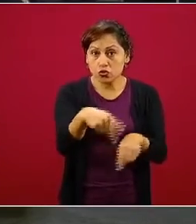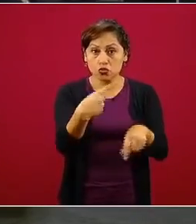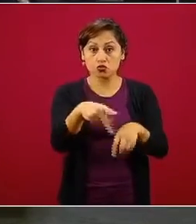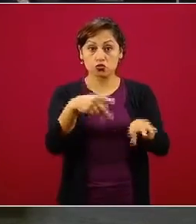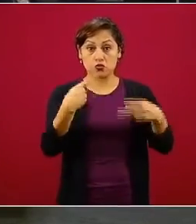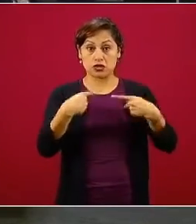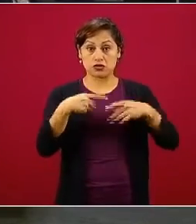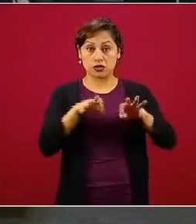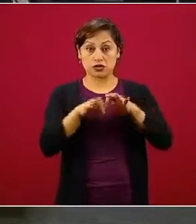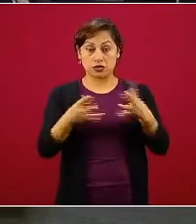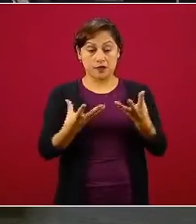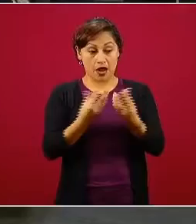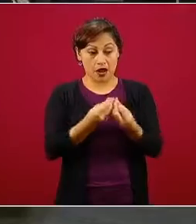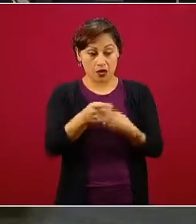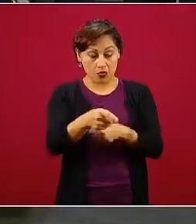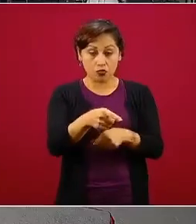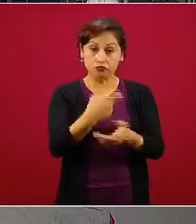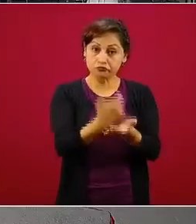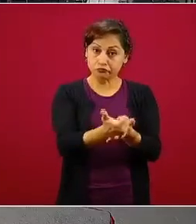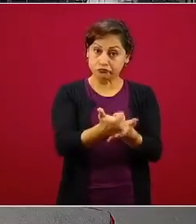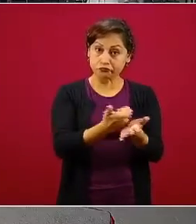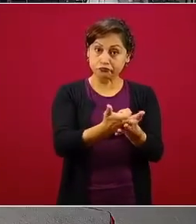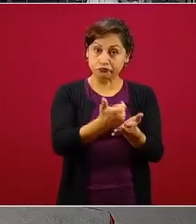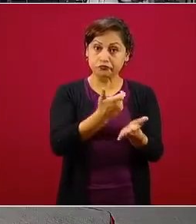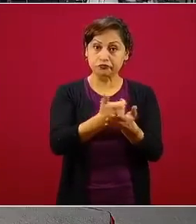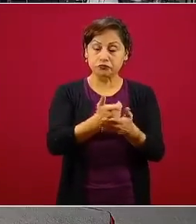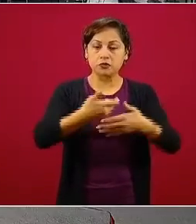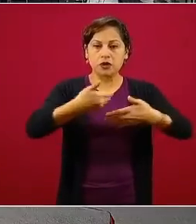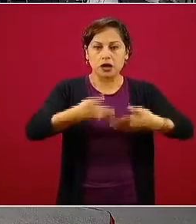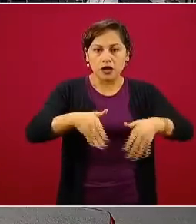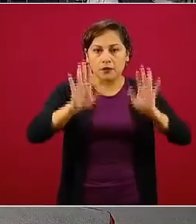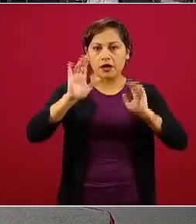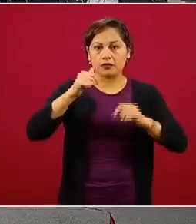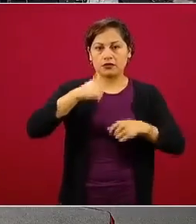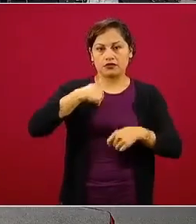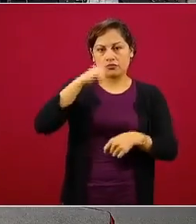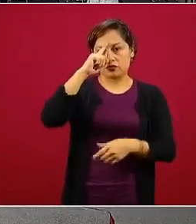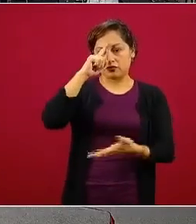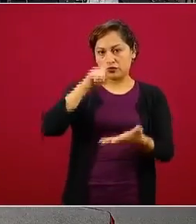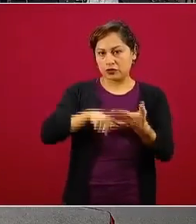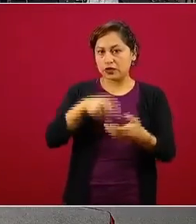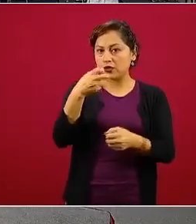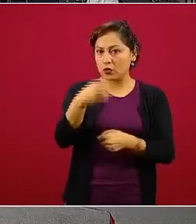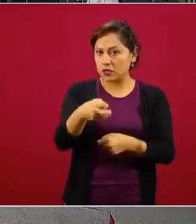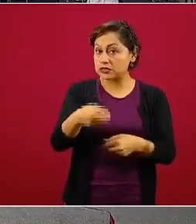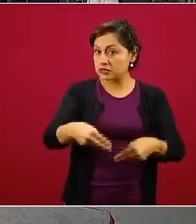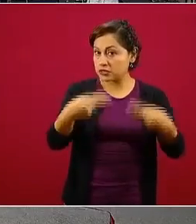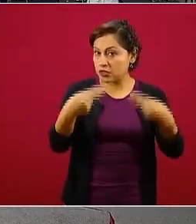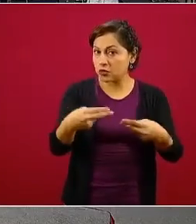un sector productivo que además es necesario para el país. El tercer punto